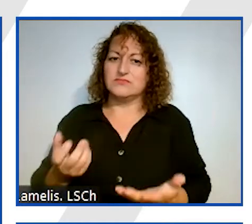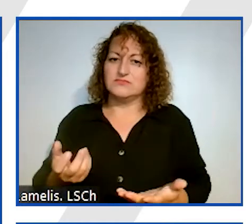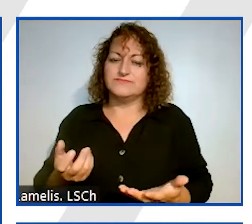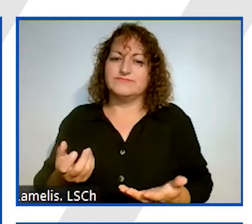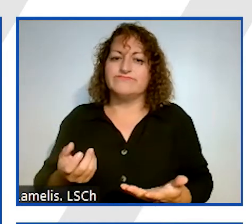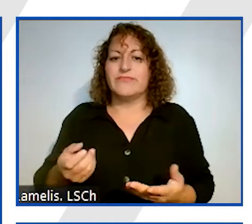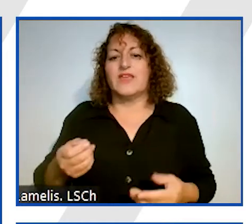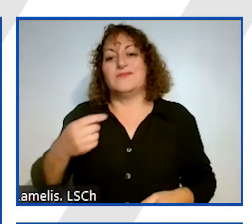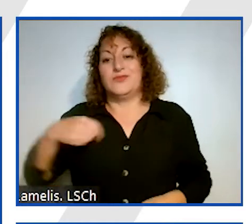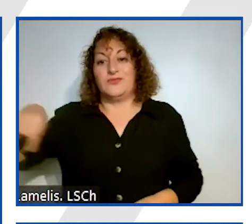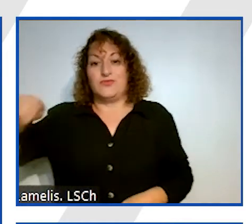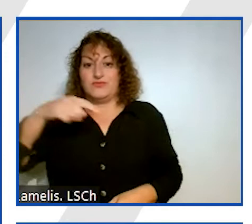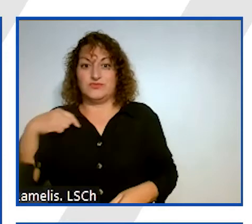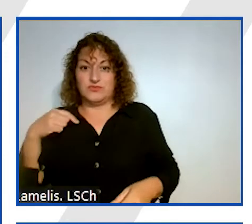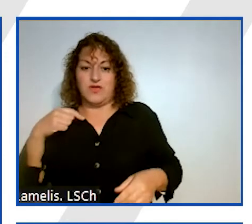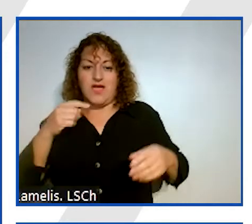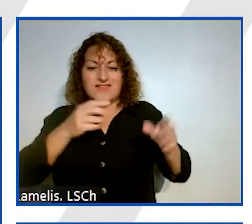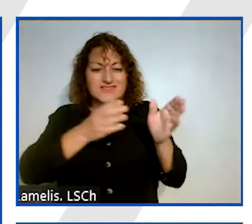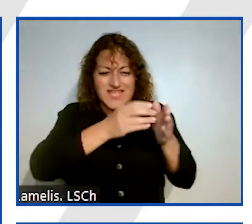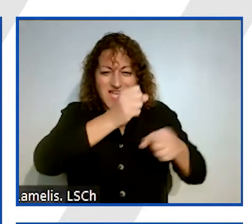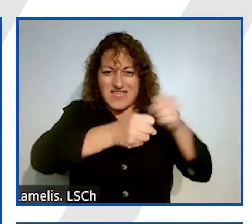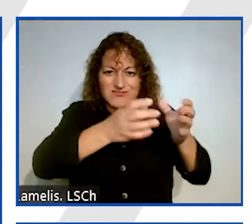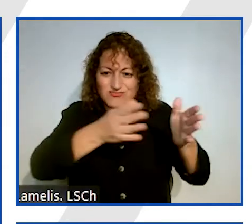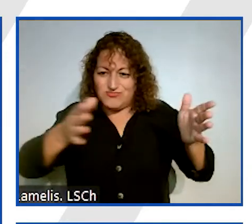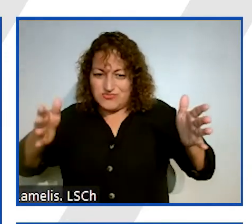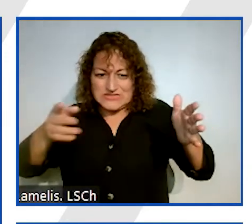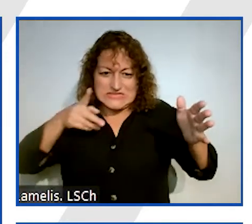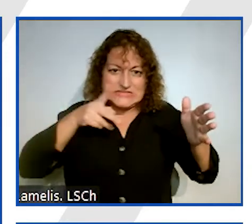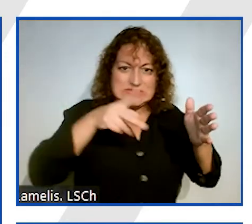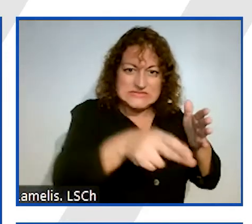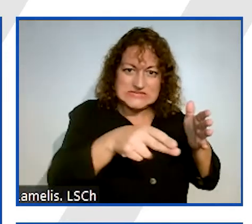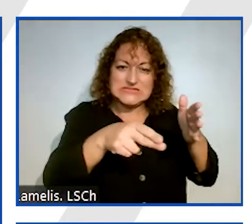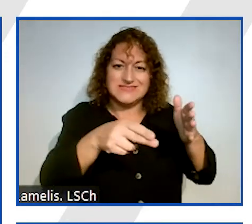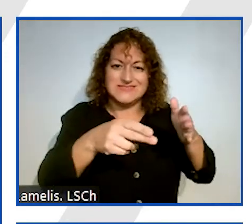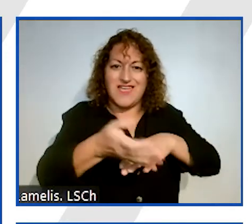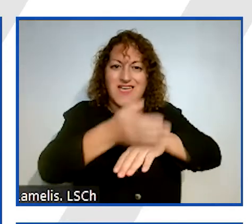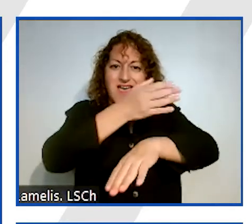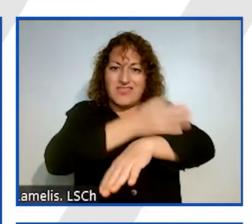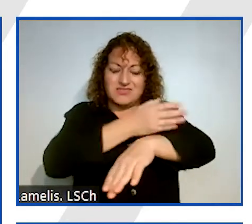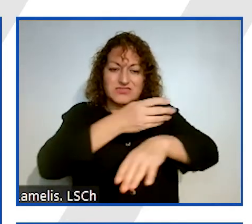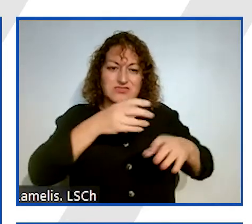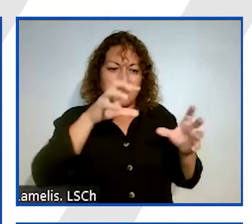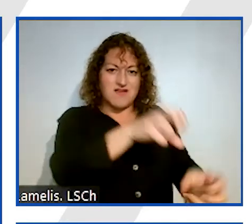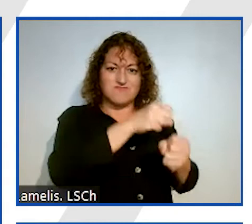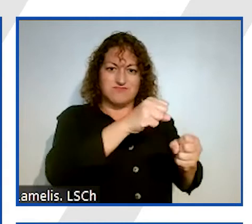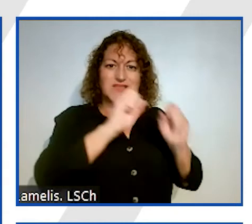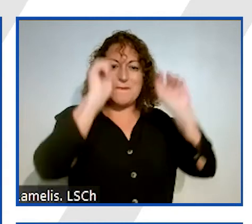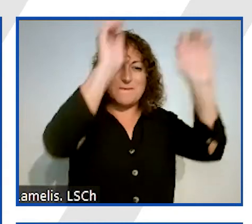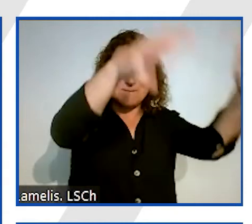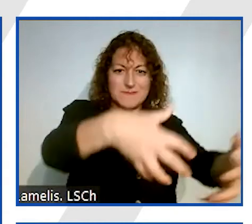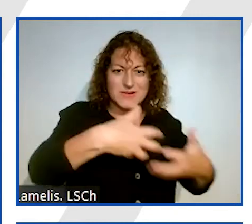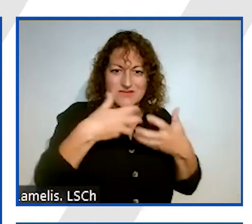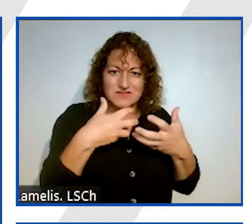humanos intervenimos la cadena y empezamos a capturar diferentes especies, porque bueno, tenemos que pescar, tenemos que